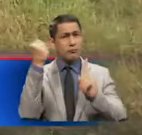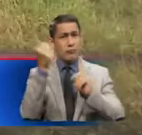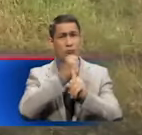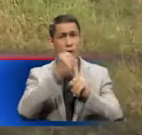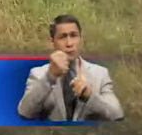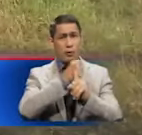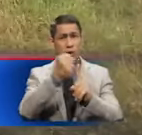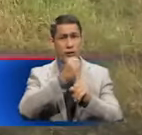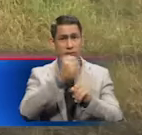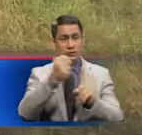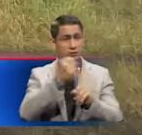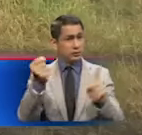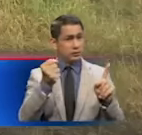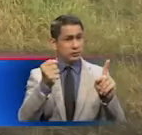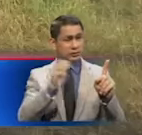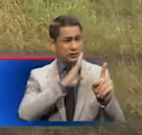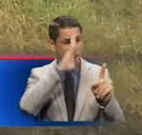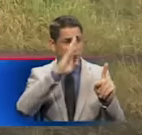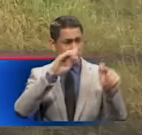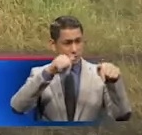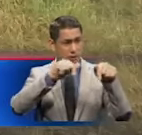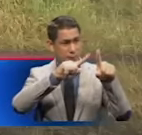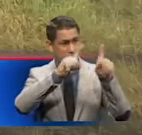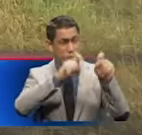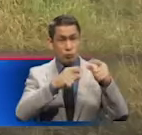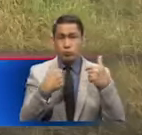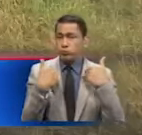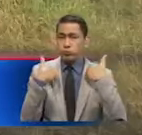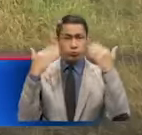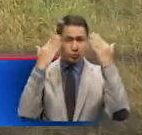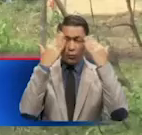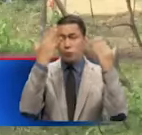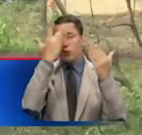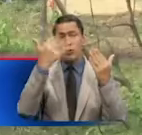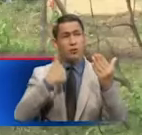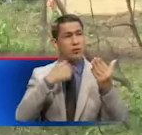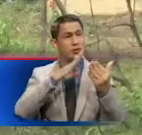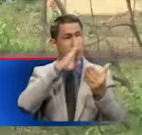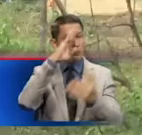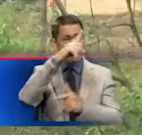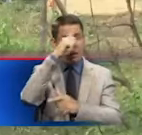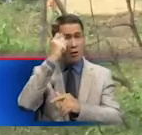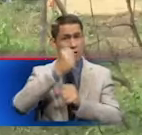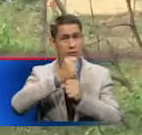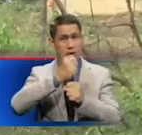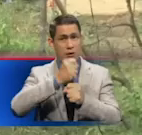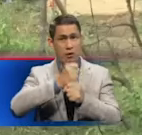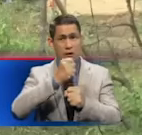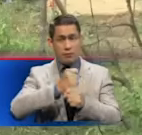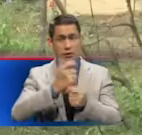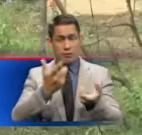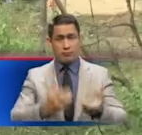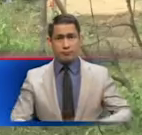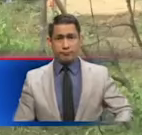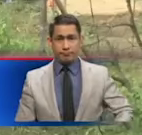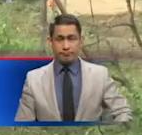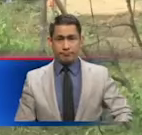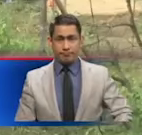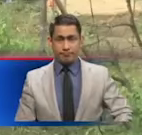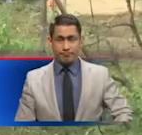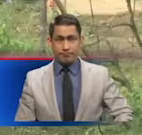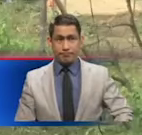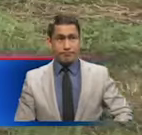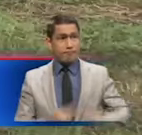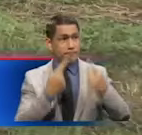continuos? La verdadamente que no sé, por lo que yo paso en el trabajo y yo no tengo tanto de nada de eso. Vemos que todas las